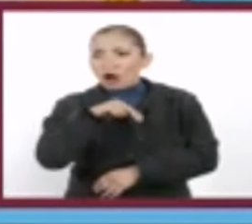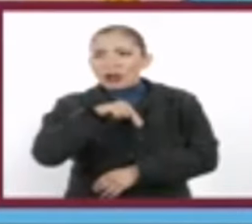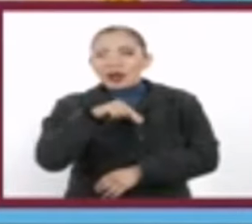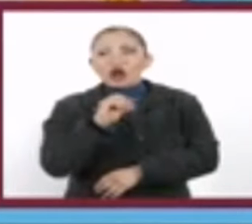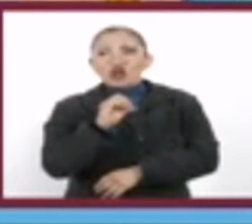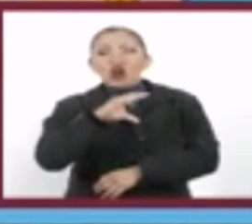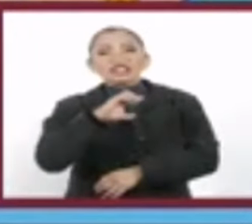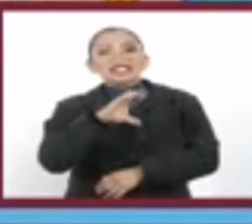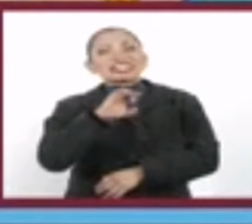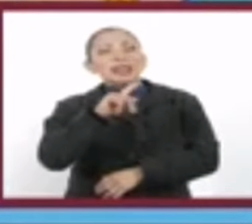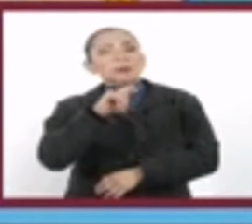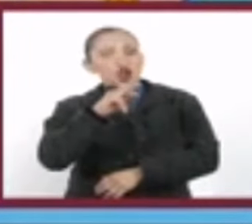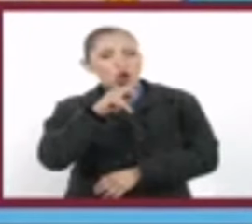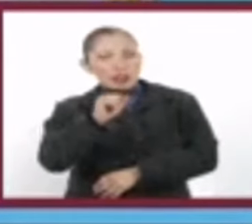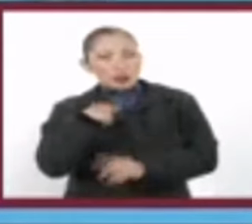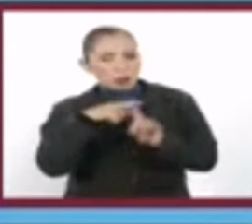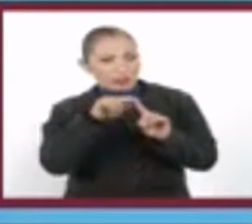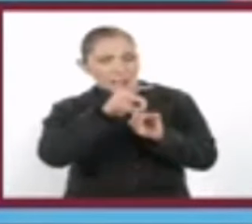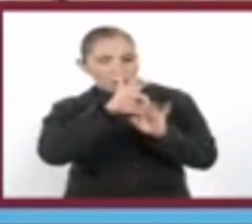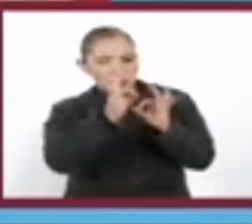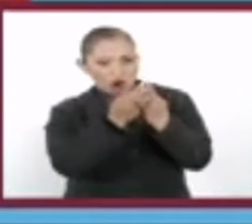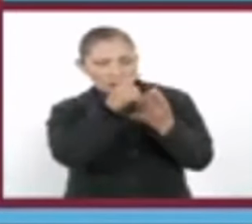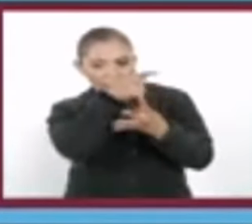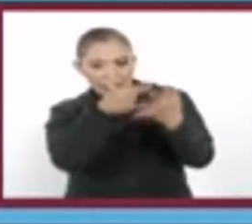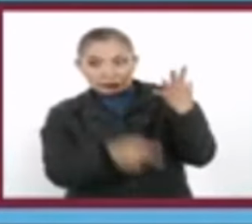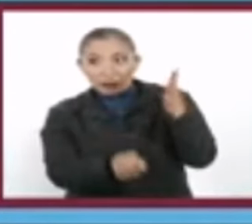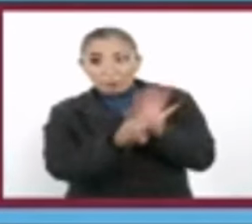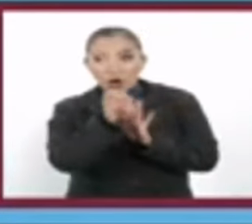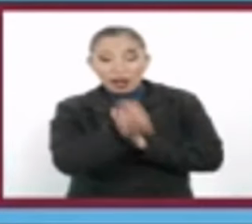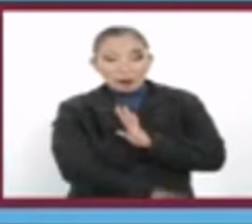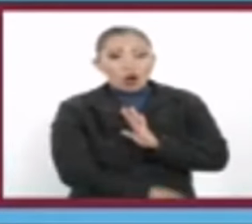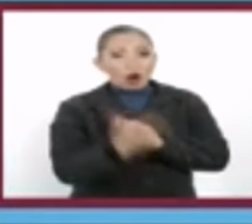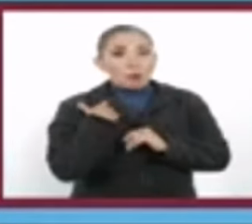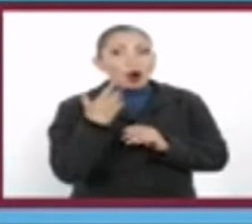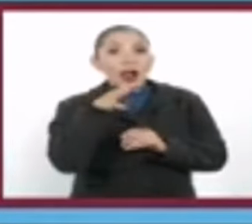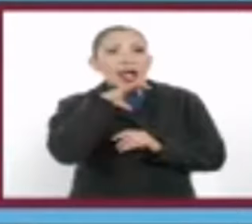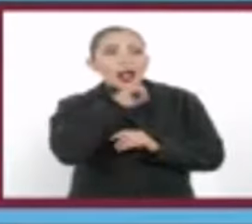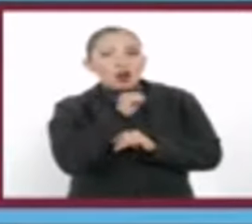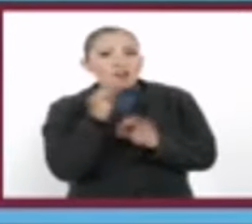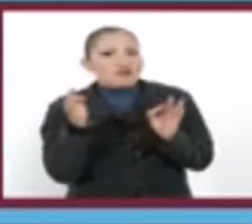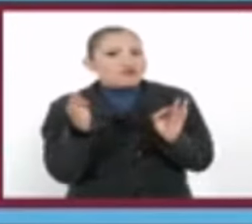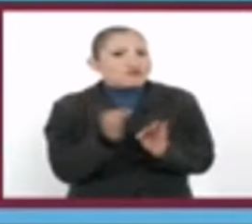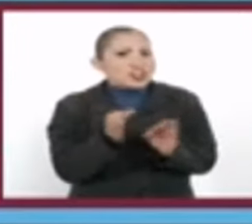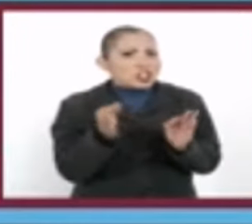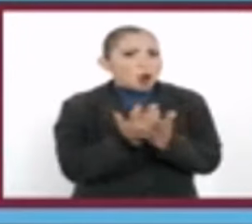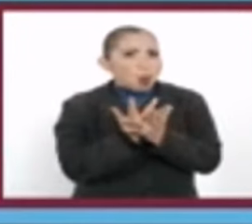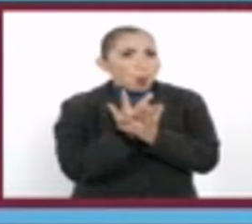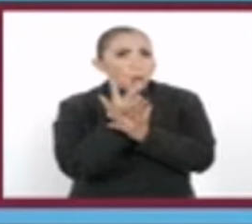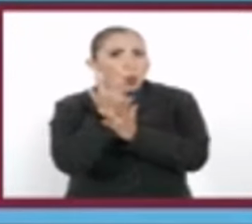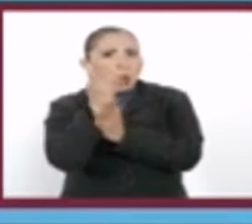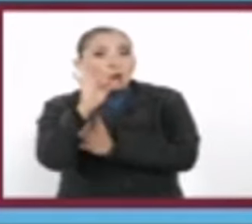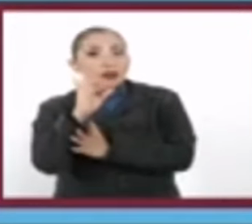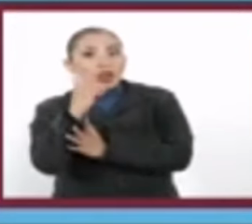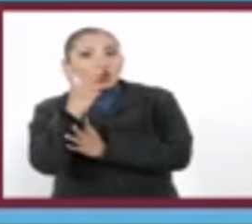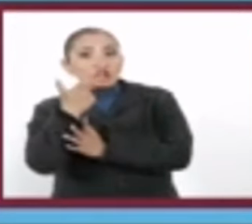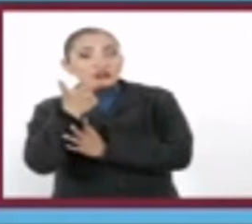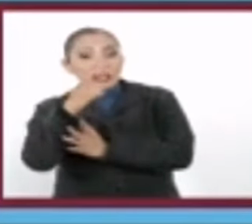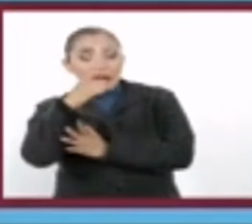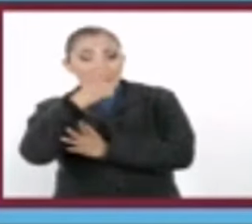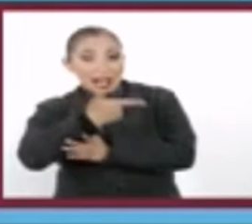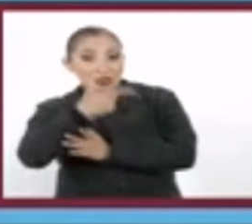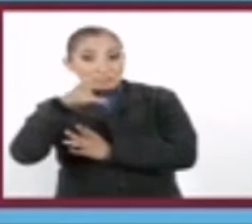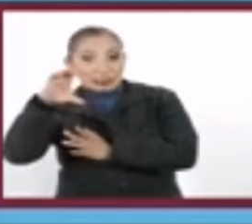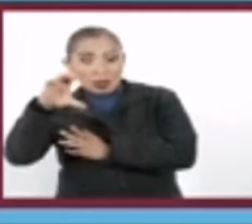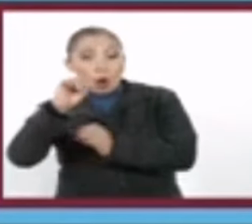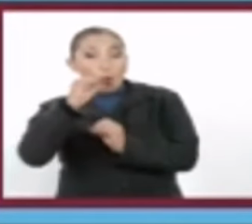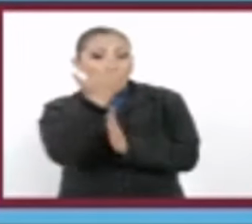nociceptores también se dividen en diferentes tipos, como los que responden a estímulos térmicos con temperaturas mayores de 42 grados